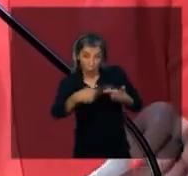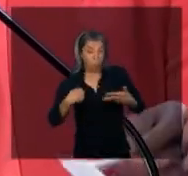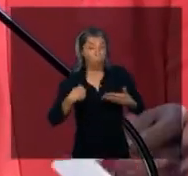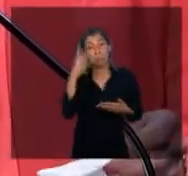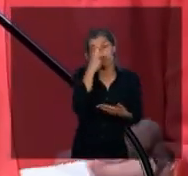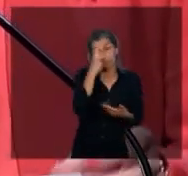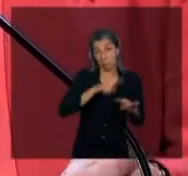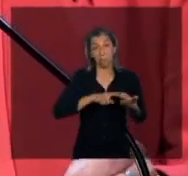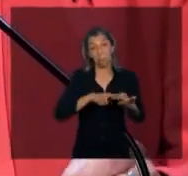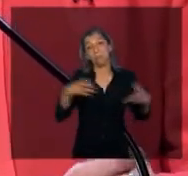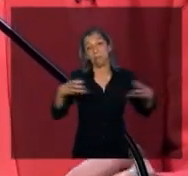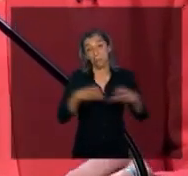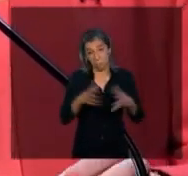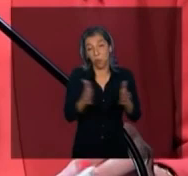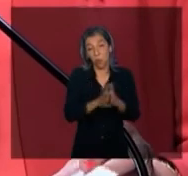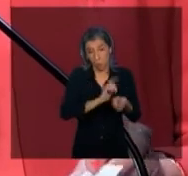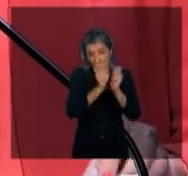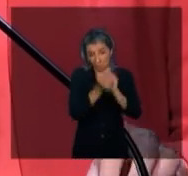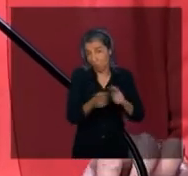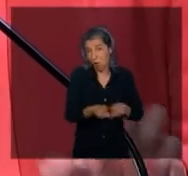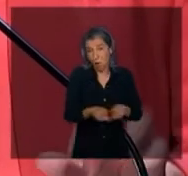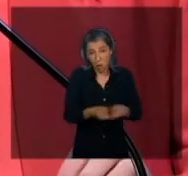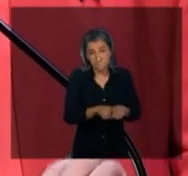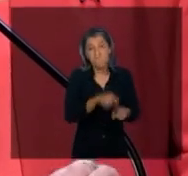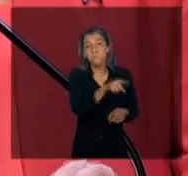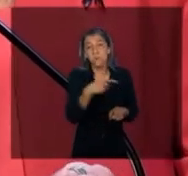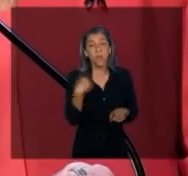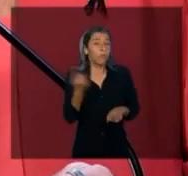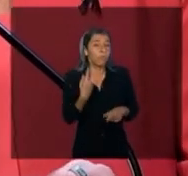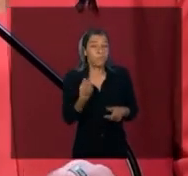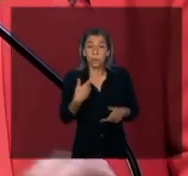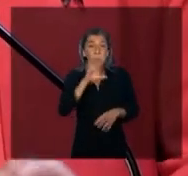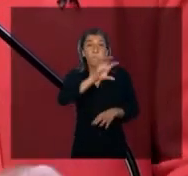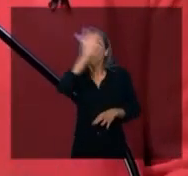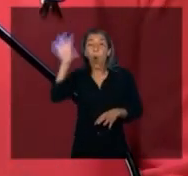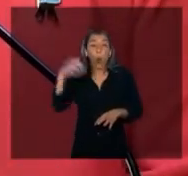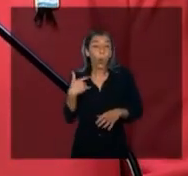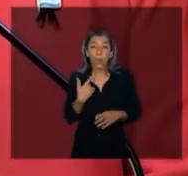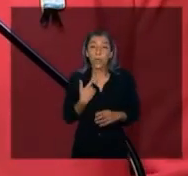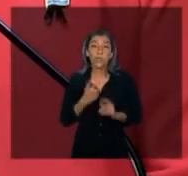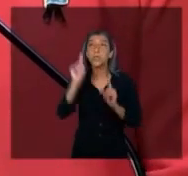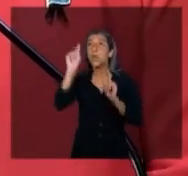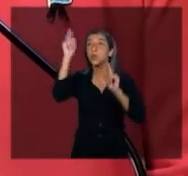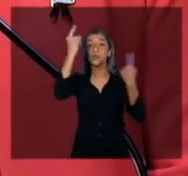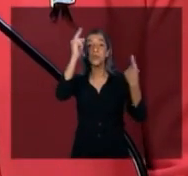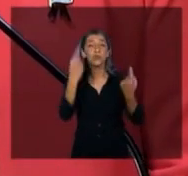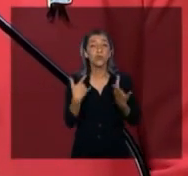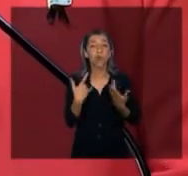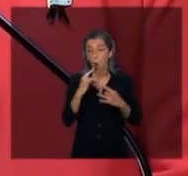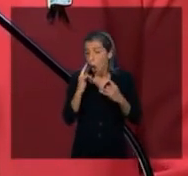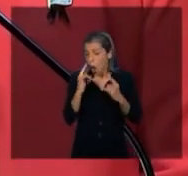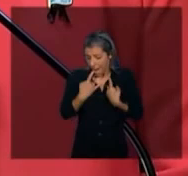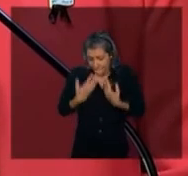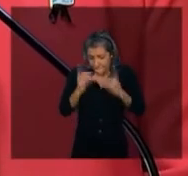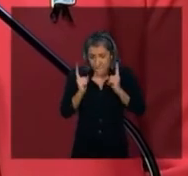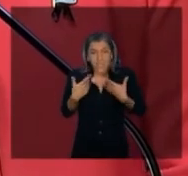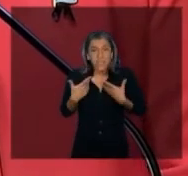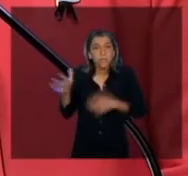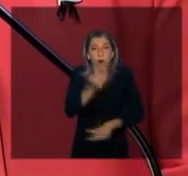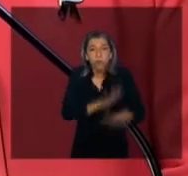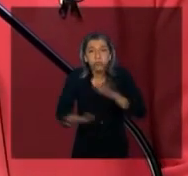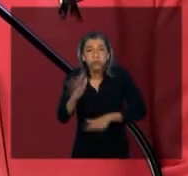y los de cambiemos dejaron solo las provincias en la lucha contra el narcotráfico hicieron la ley de